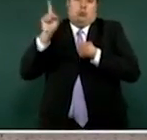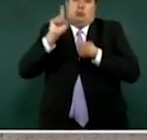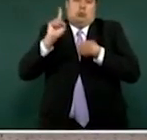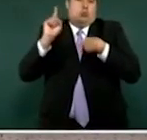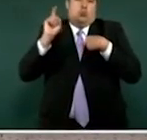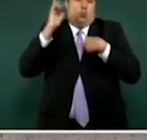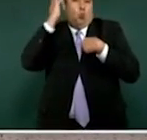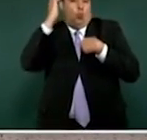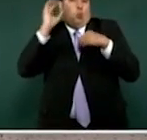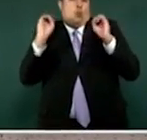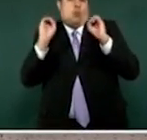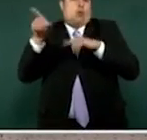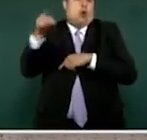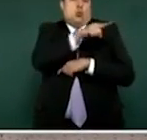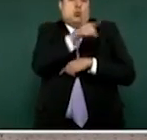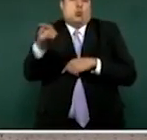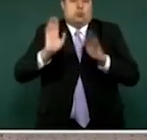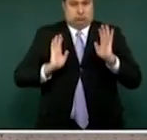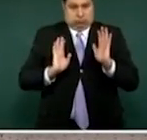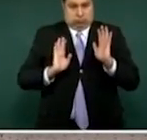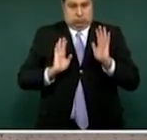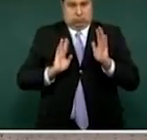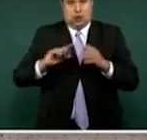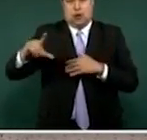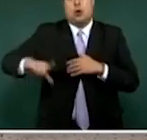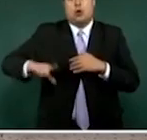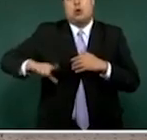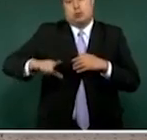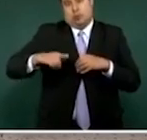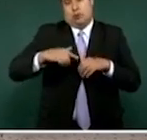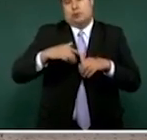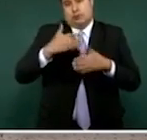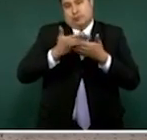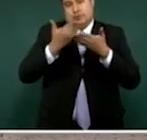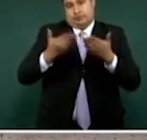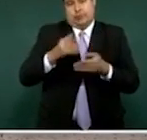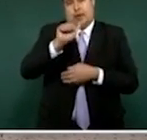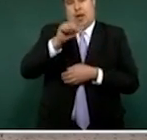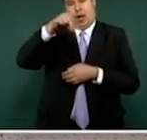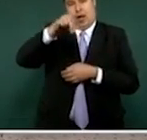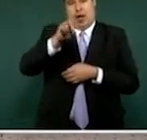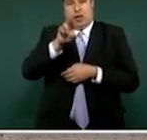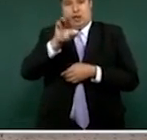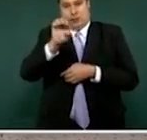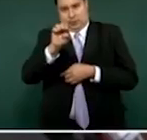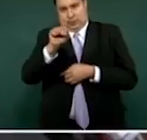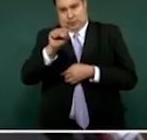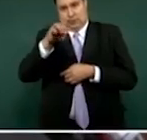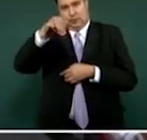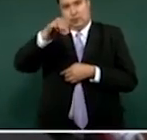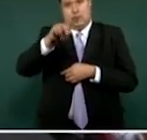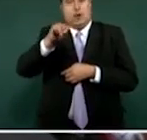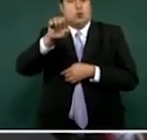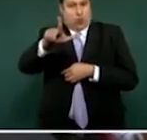hay una responsabilidad. El gobierno de Andrés Manuel López Obrador, que usted, bueno, su gobierno,